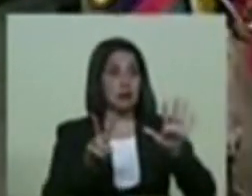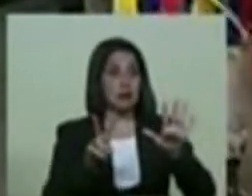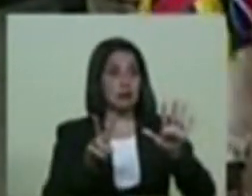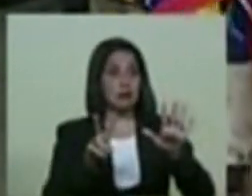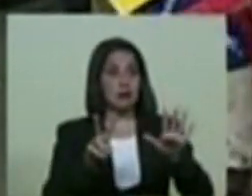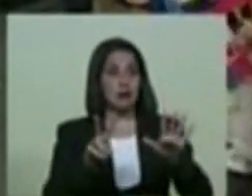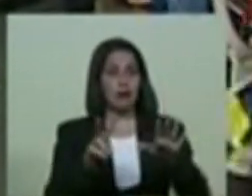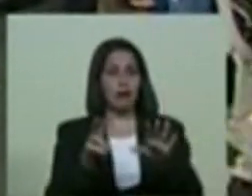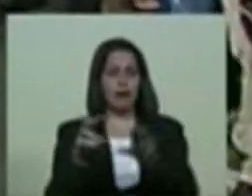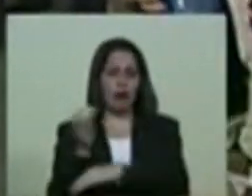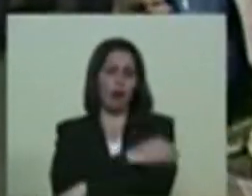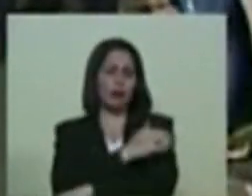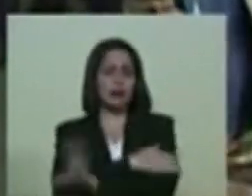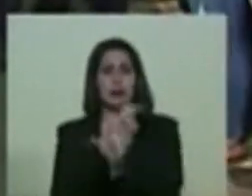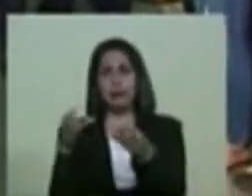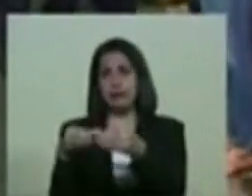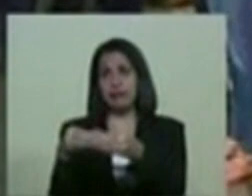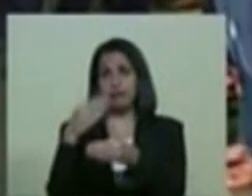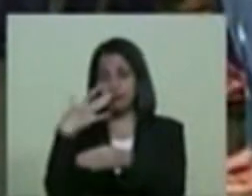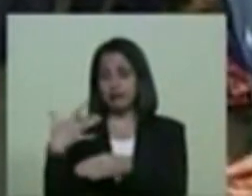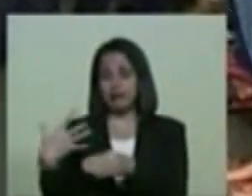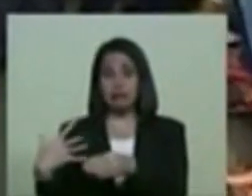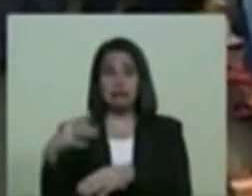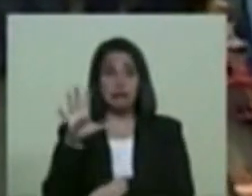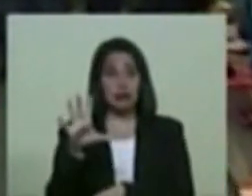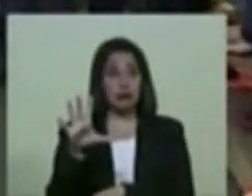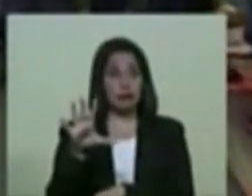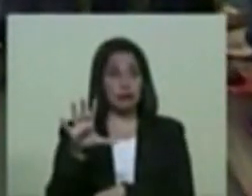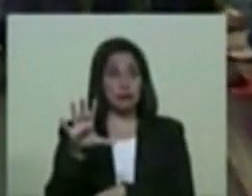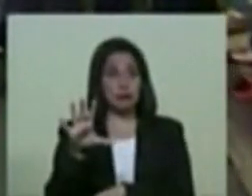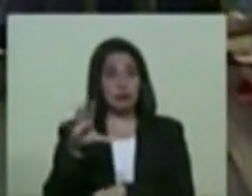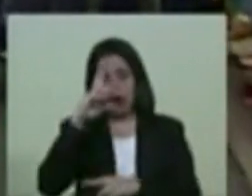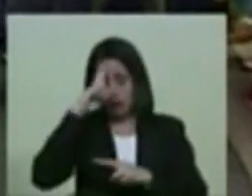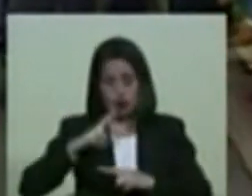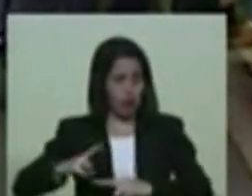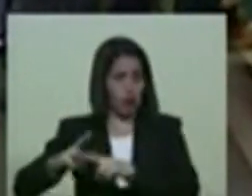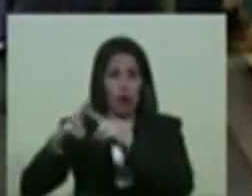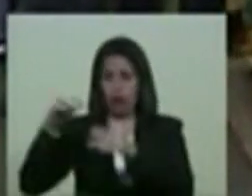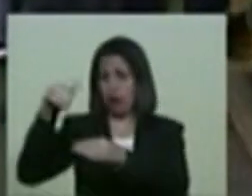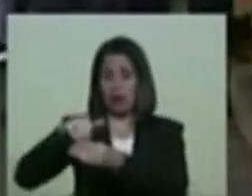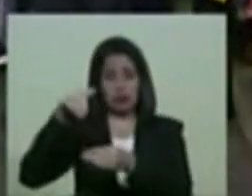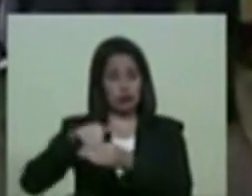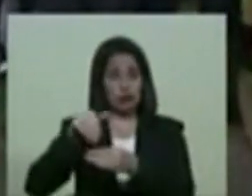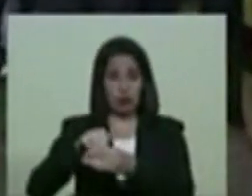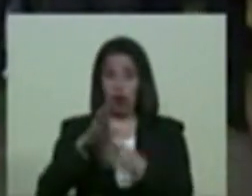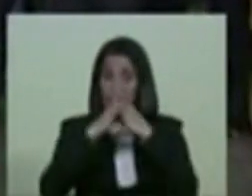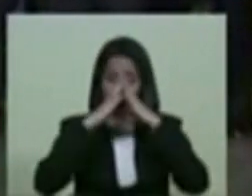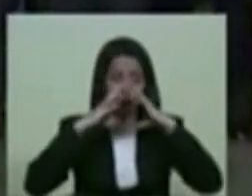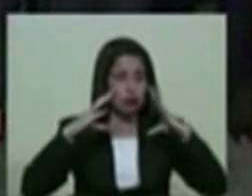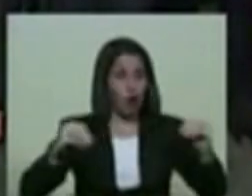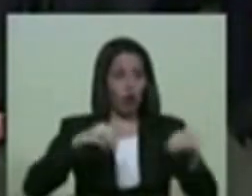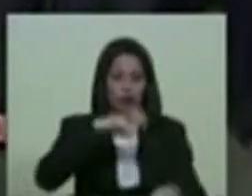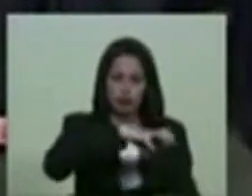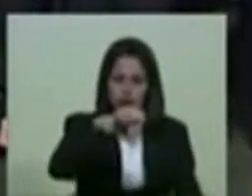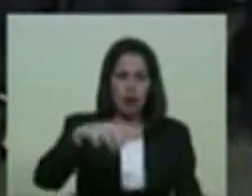La oposición lleva 5. Desde ya digo, reconozco los resultados de las elecciones en todos los